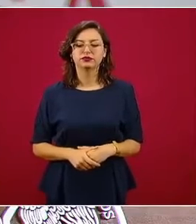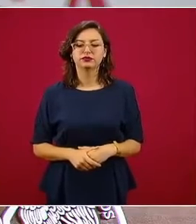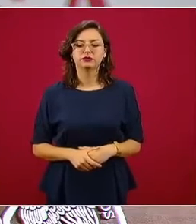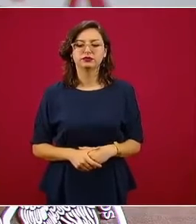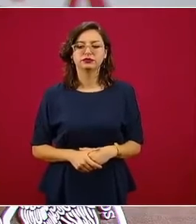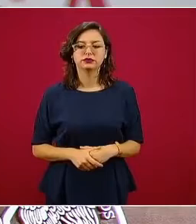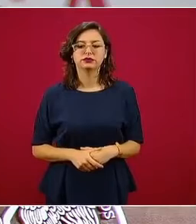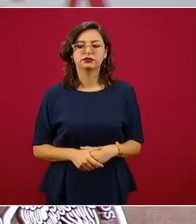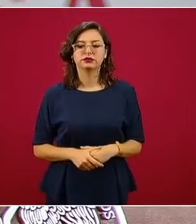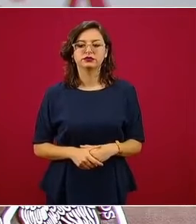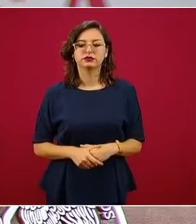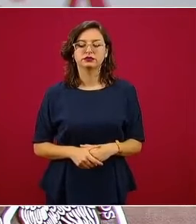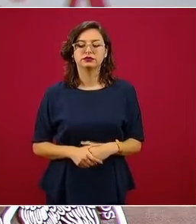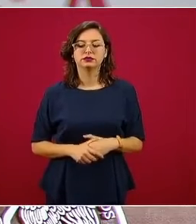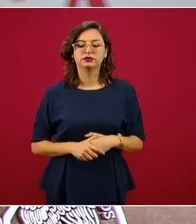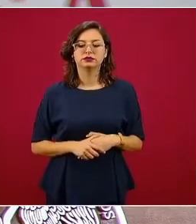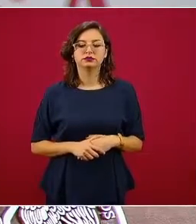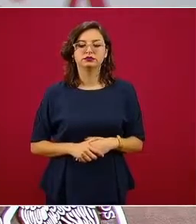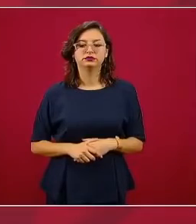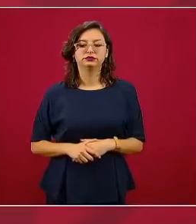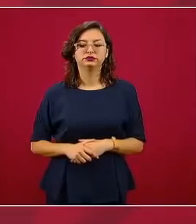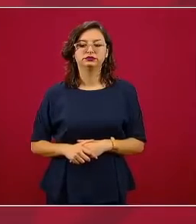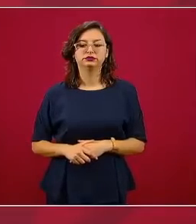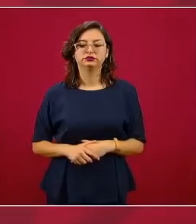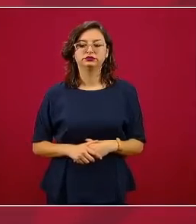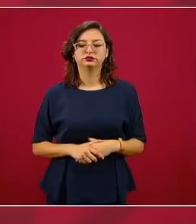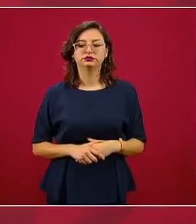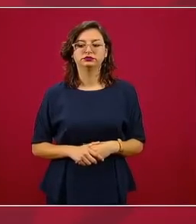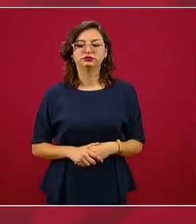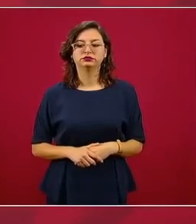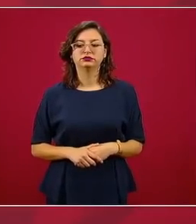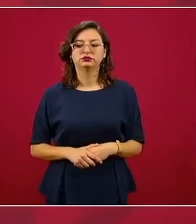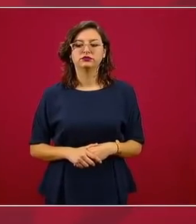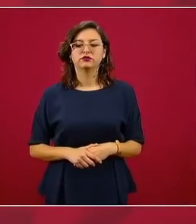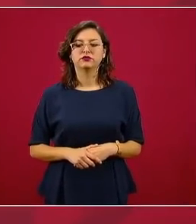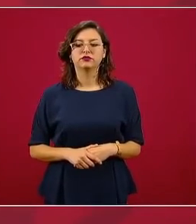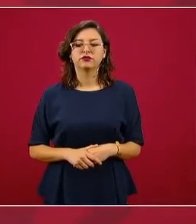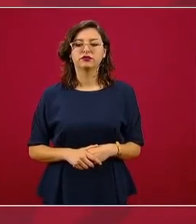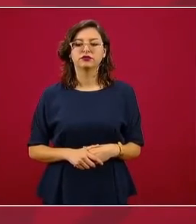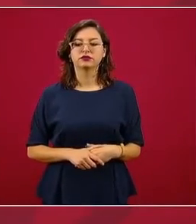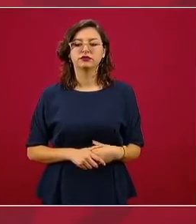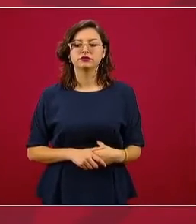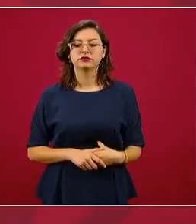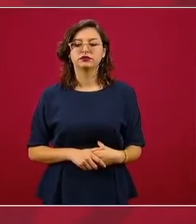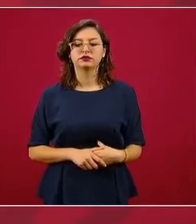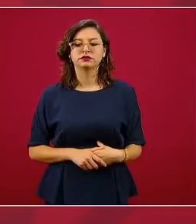Tenemos solo la preocupación, que ya se está atendiendo,